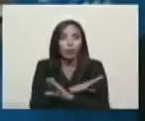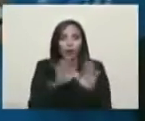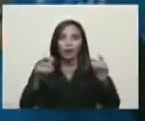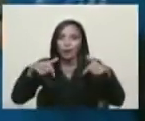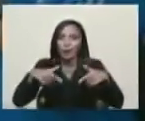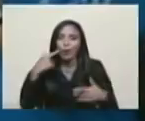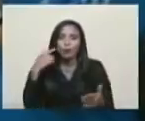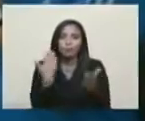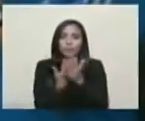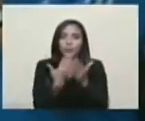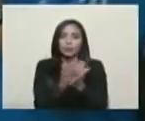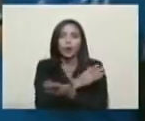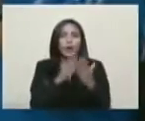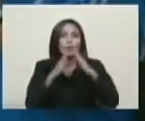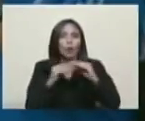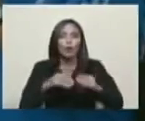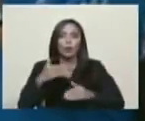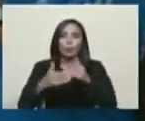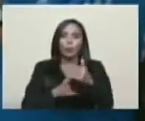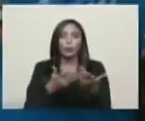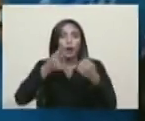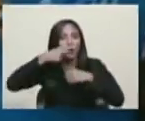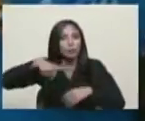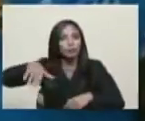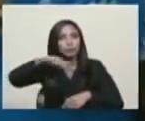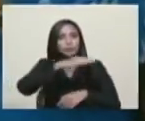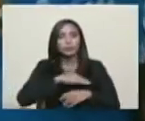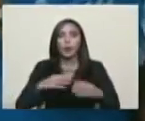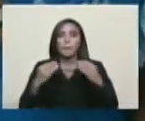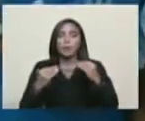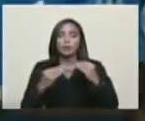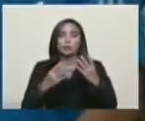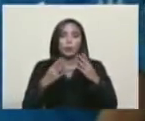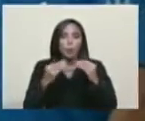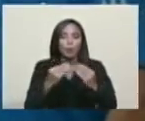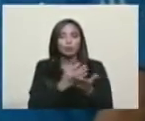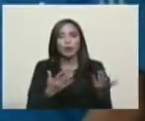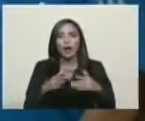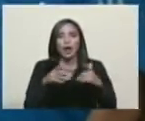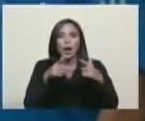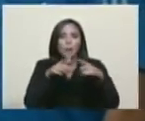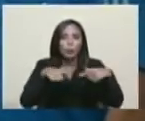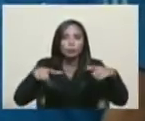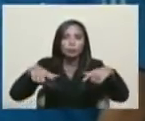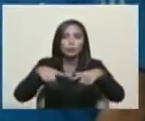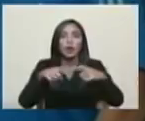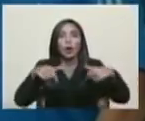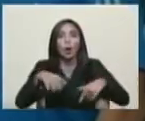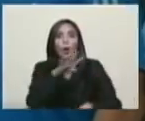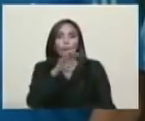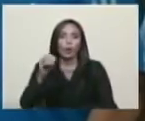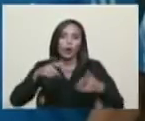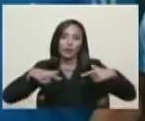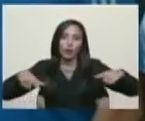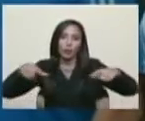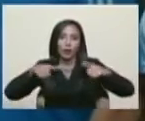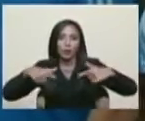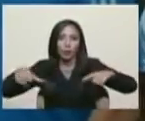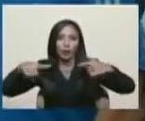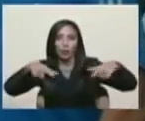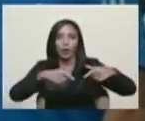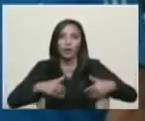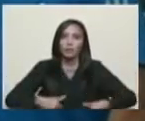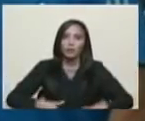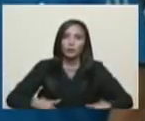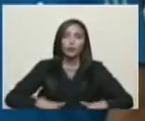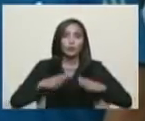seguir fortaleciendo. Entonces va a haber multiplicado en más hectáreas. Hoy son 40, Pedro, gobernador, el trabajo, el esfuerzo de